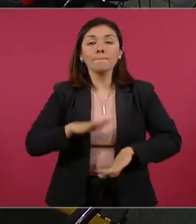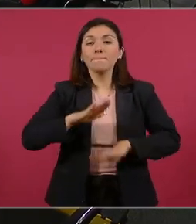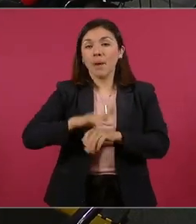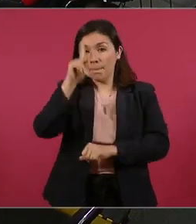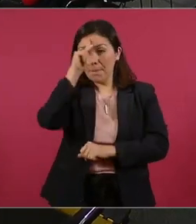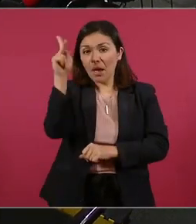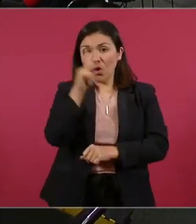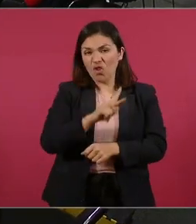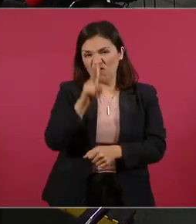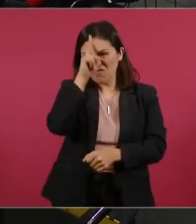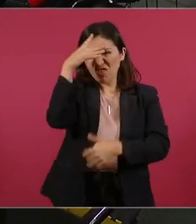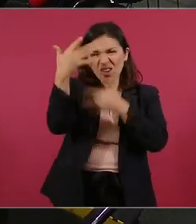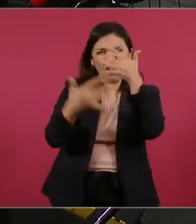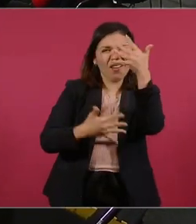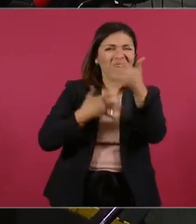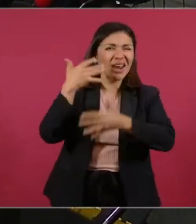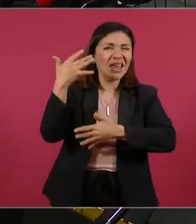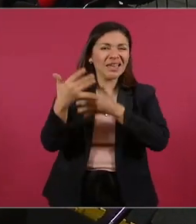violencia y de